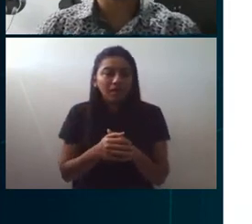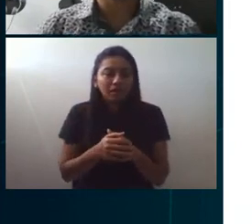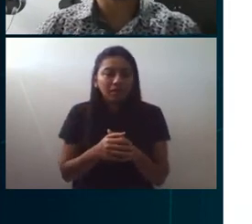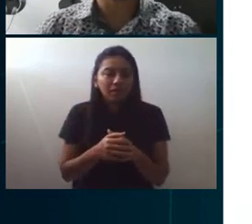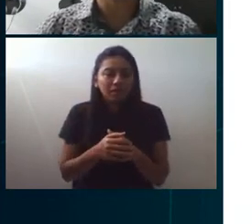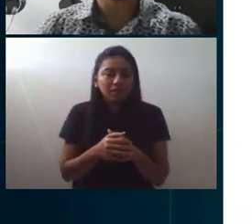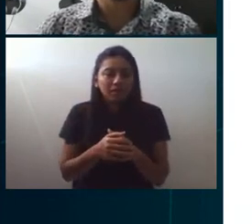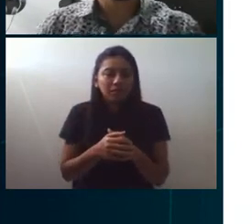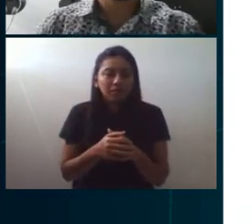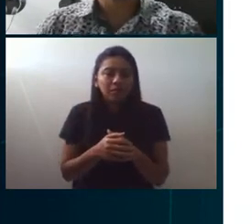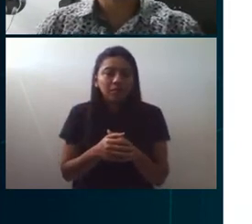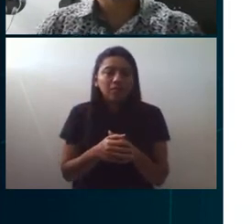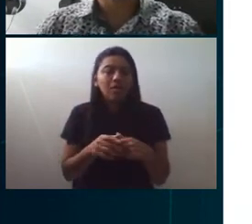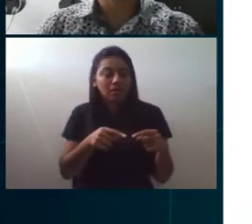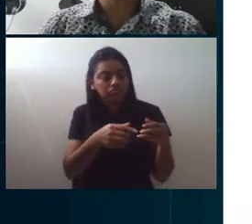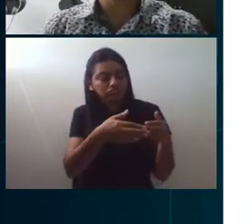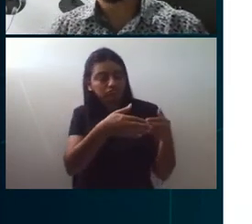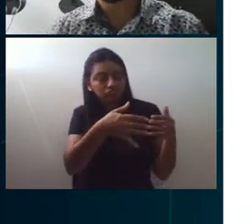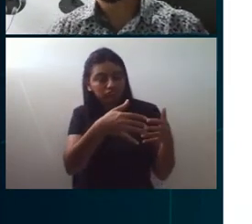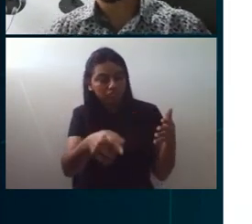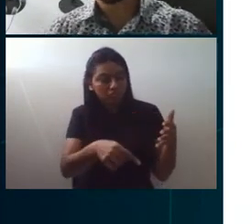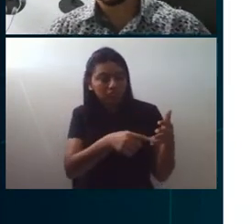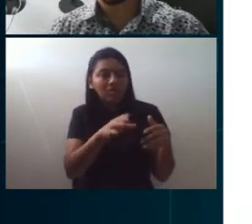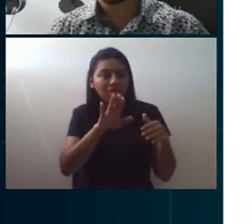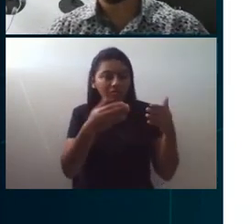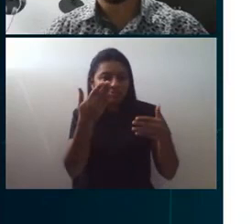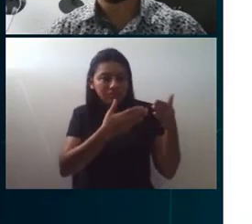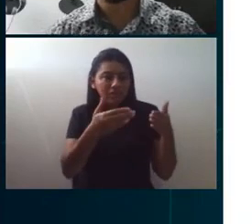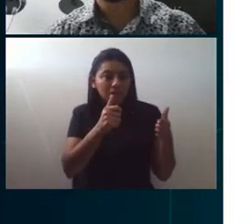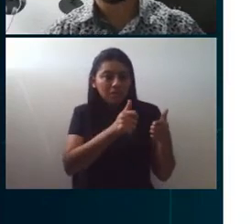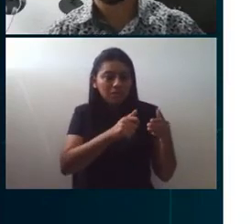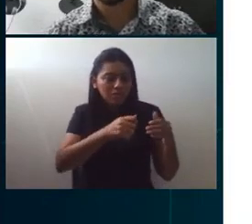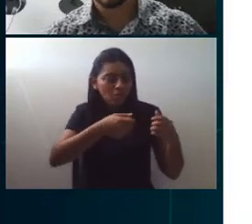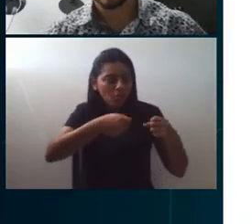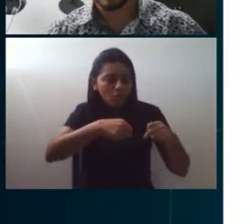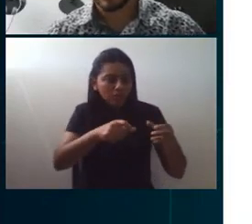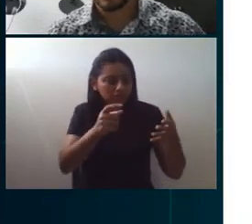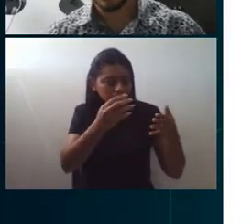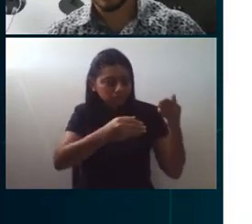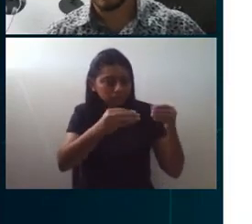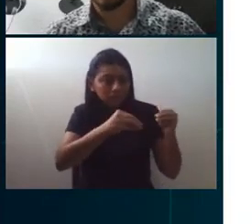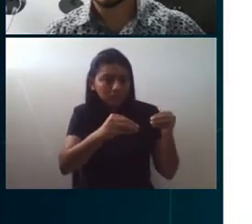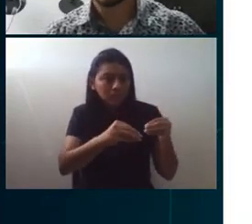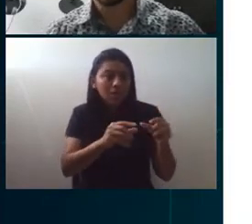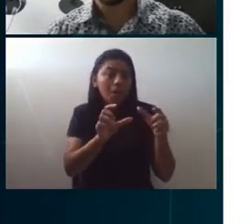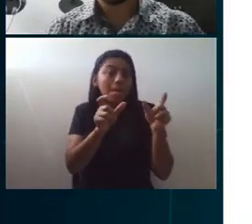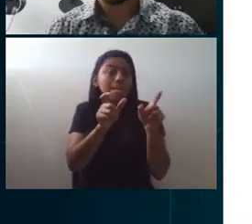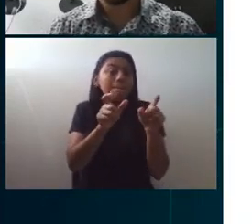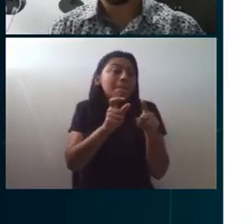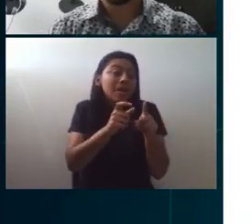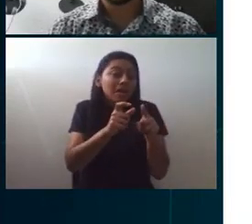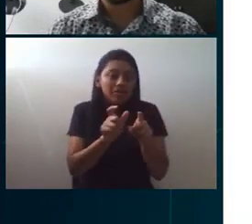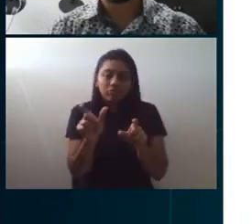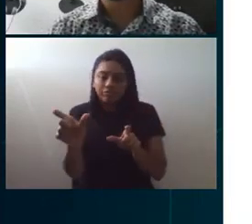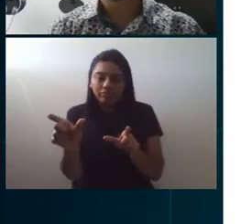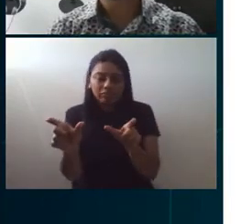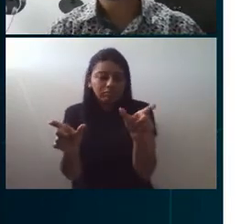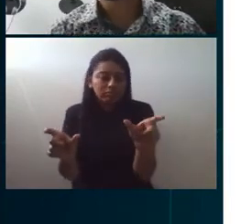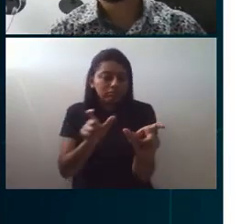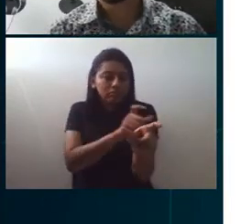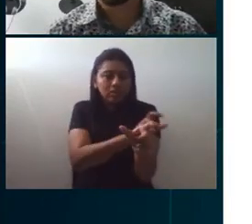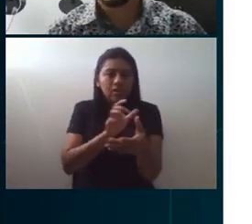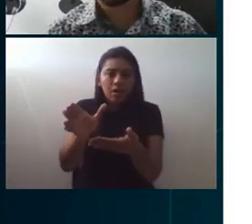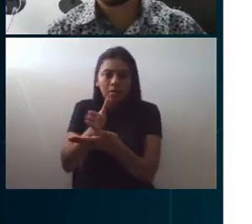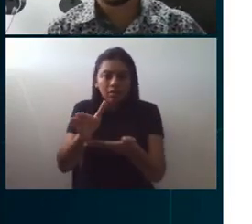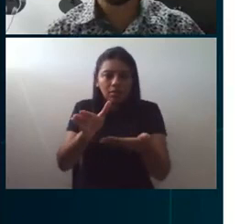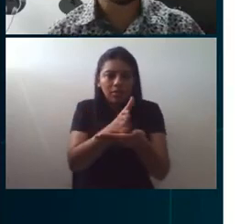está haciendo, digamos, el análisis. Listo, entonces ya tenemos un texto totalmente separado, tenemos un texto que, digamos, nos va a ofrecer una base de datos